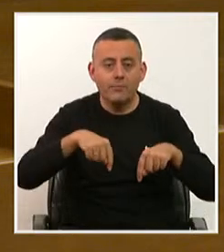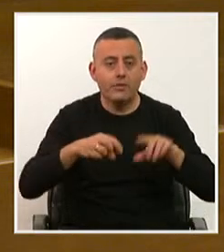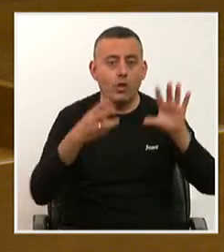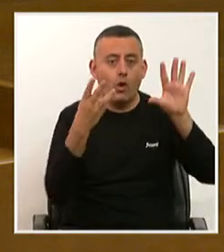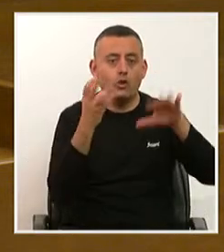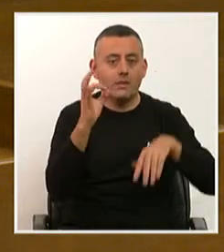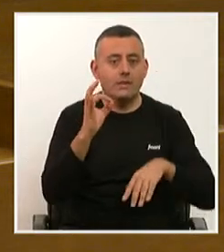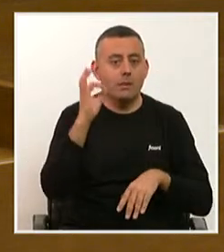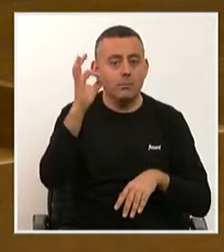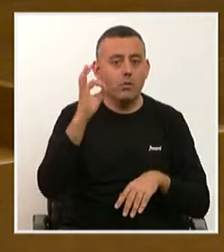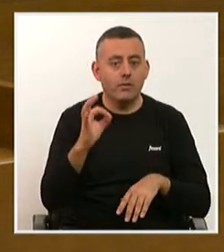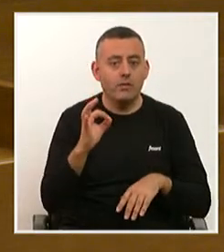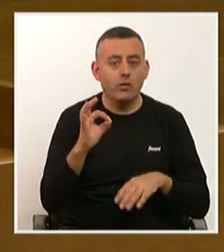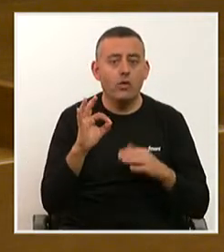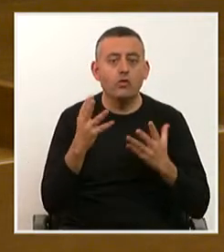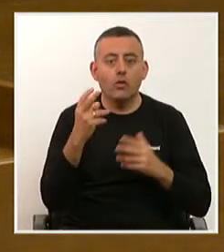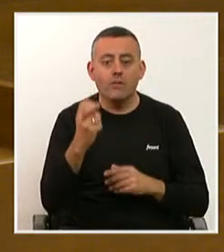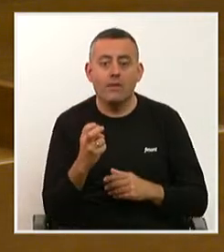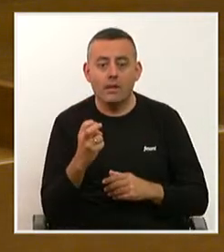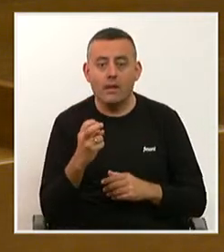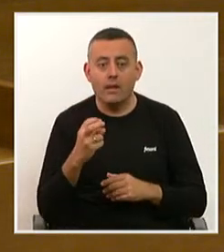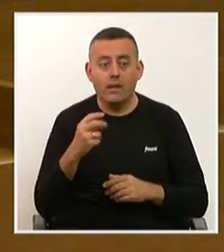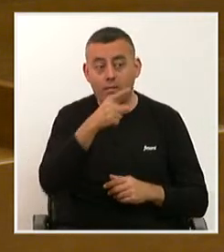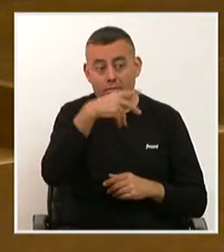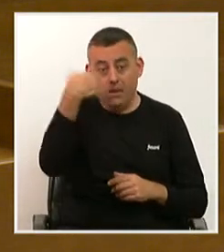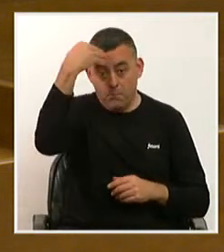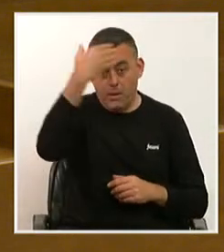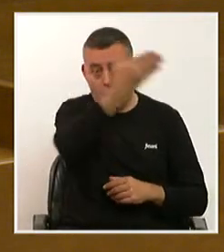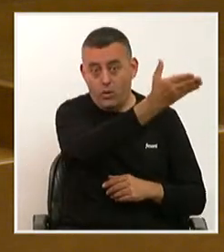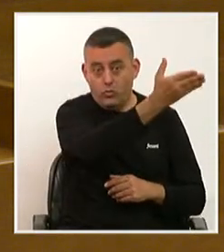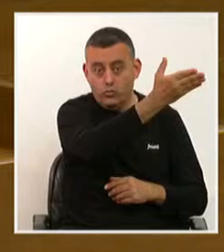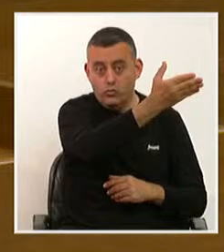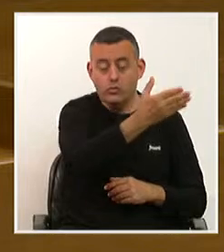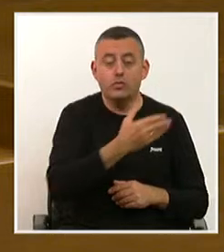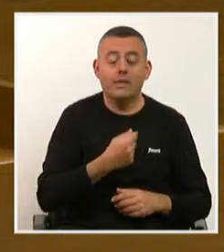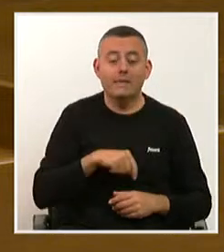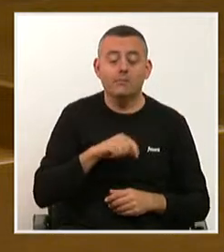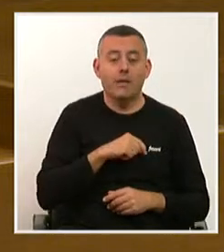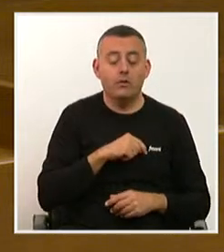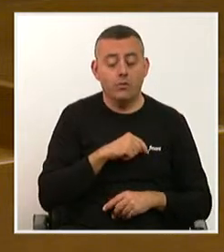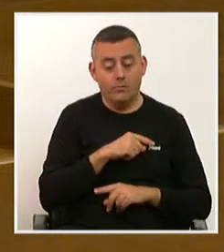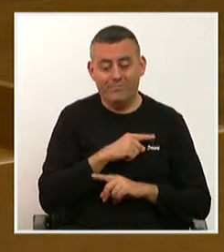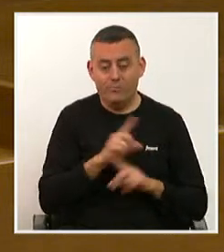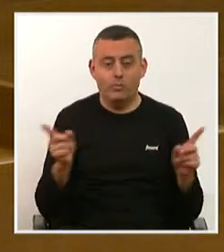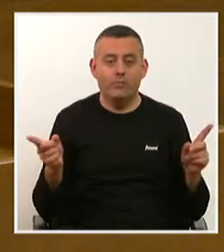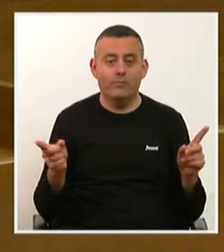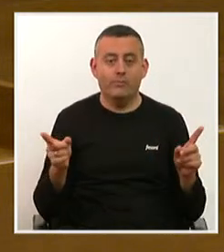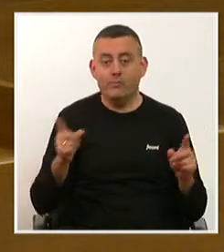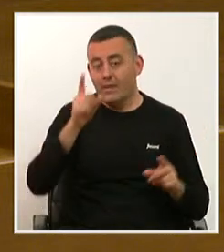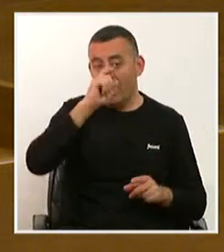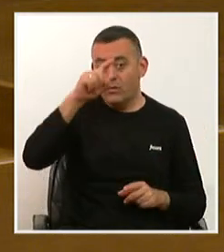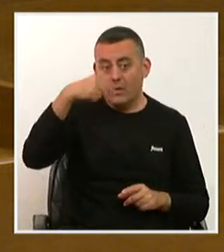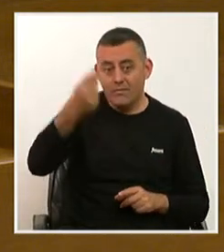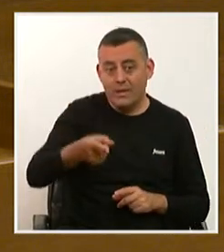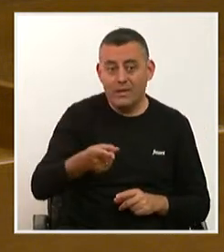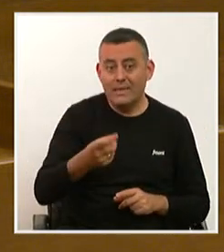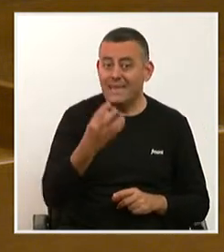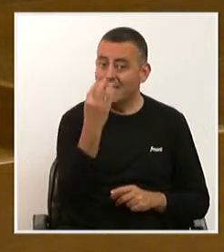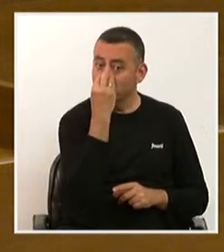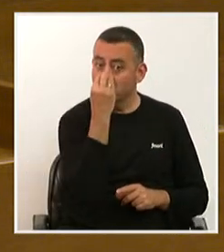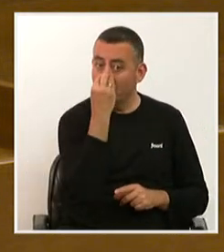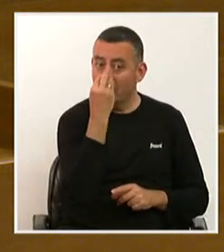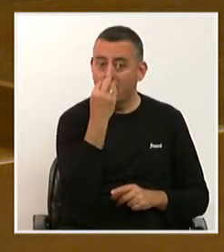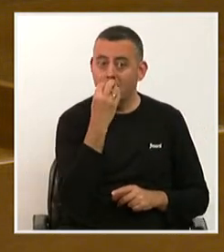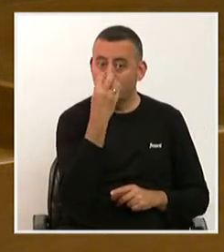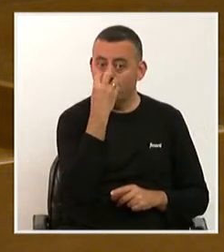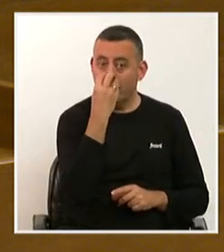viene del Rey Mohamed Mientras tanto el español no señorías para el año que viene todo el tomate de España